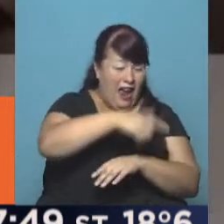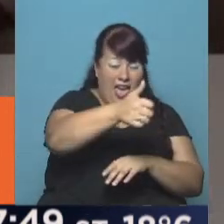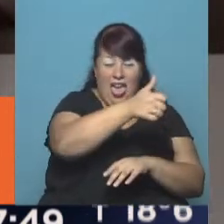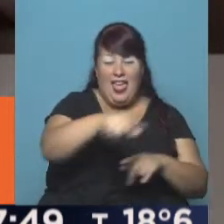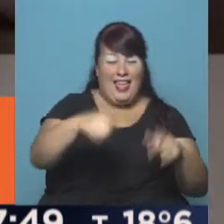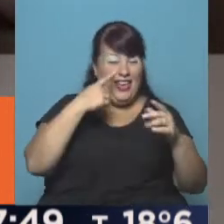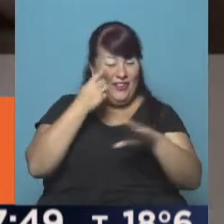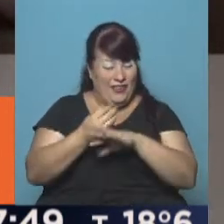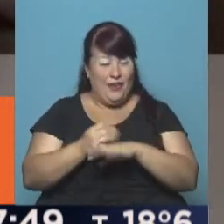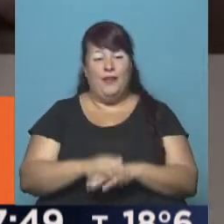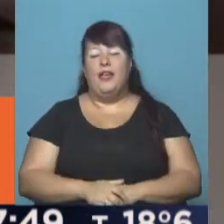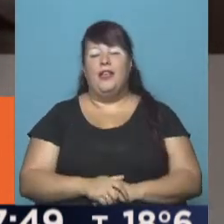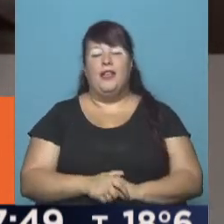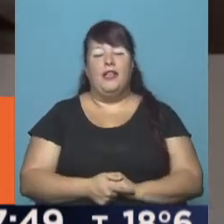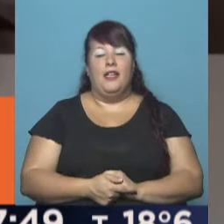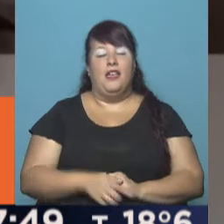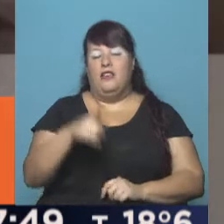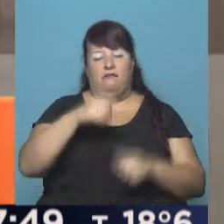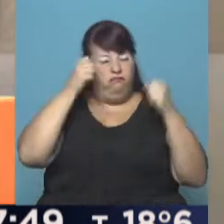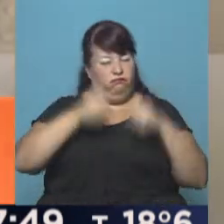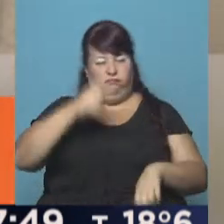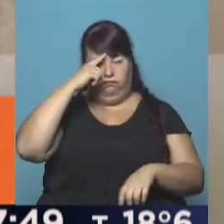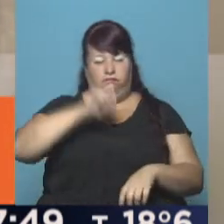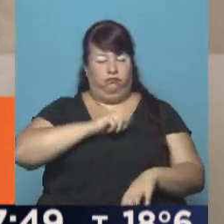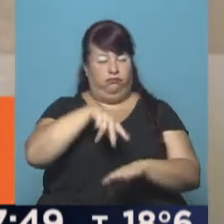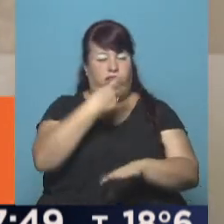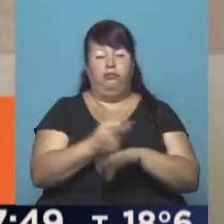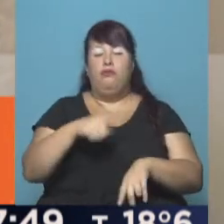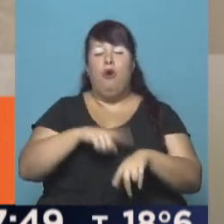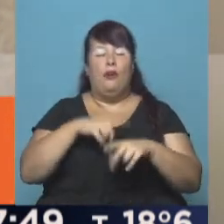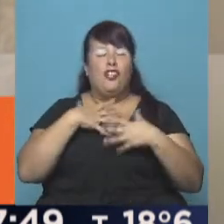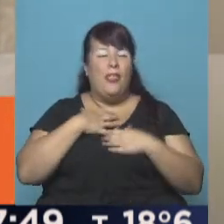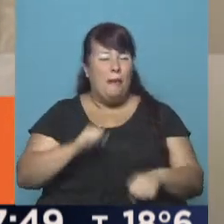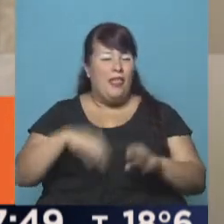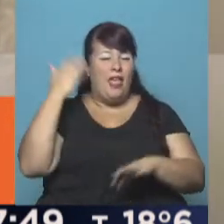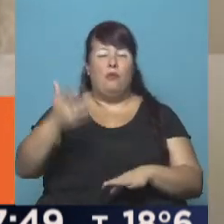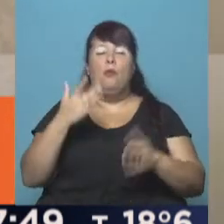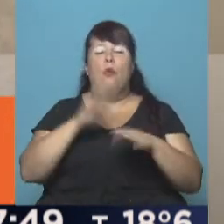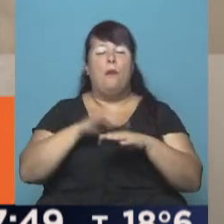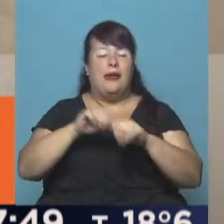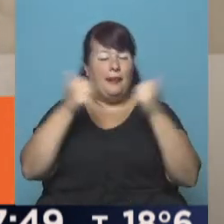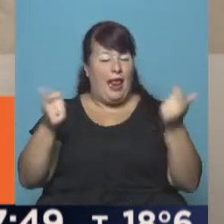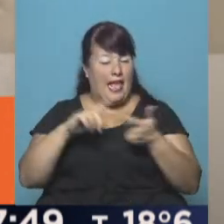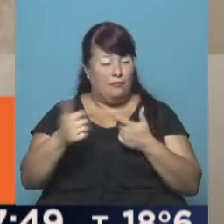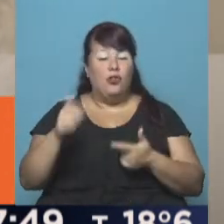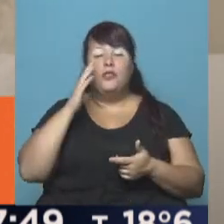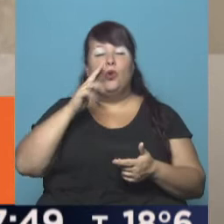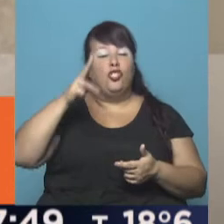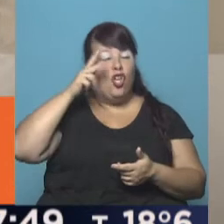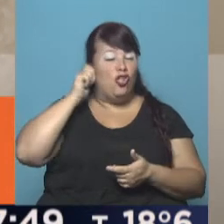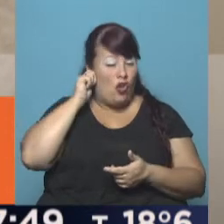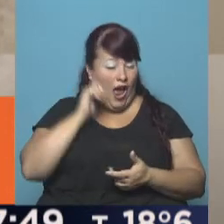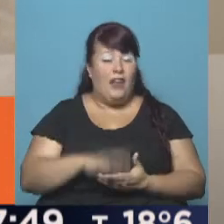residía y tomó la determinación estaba pasando un pozo depresivo producto de la separación de su mujer tenía 58 años